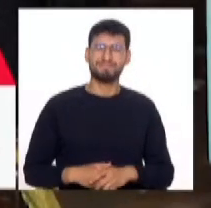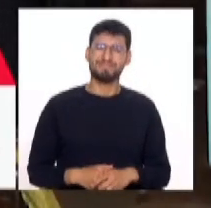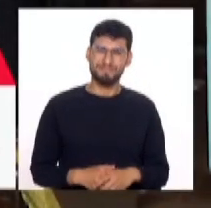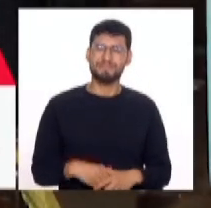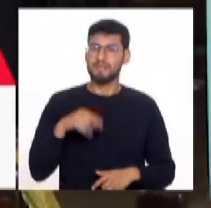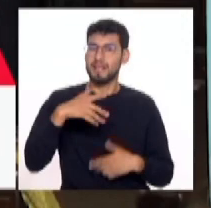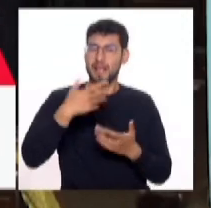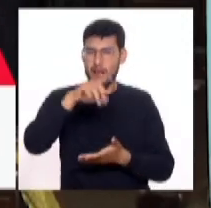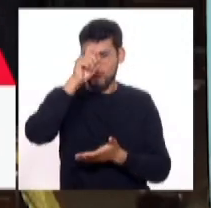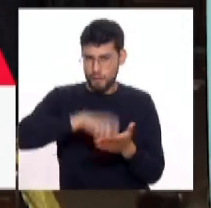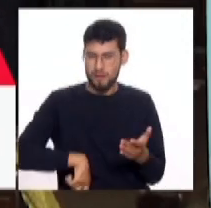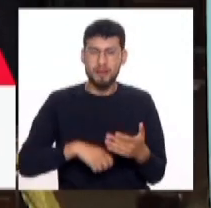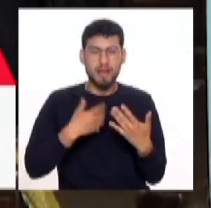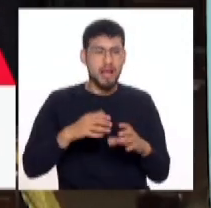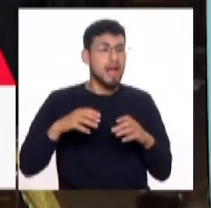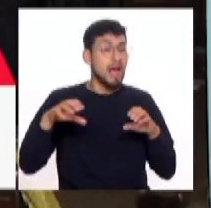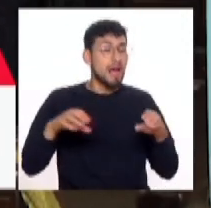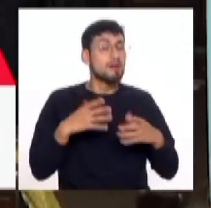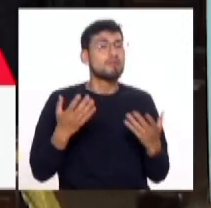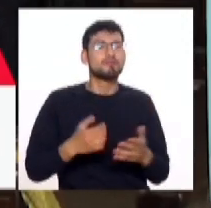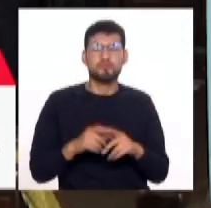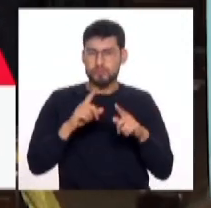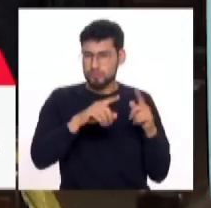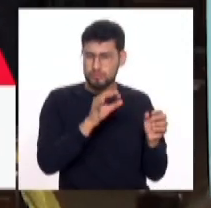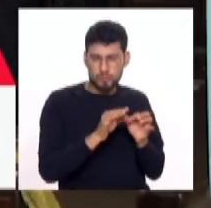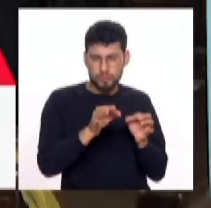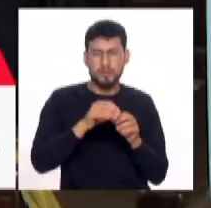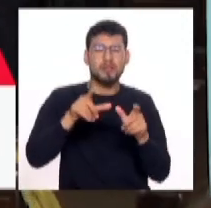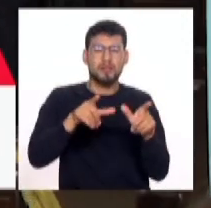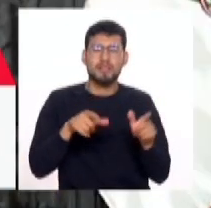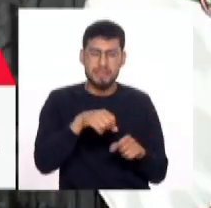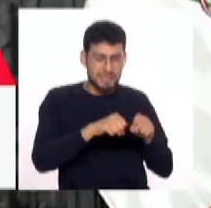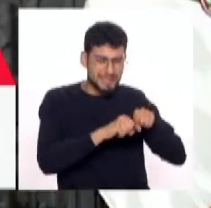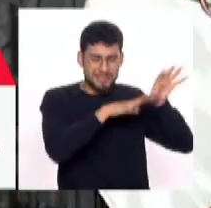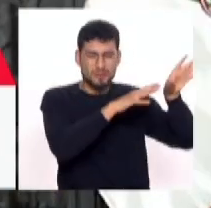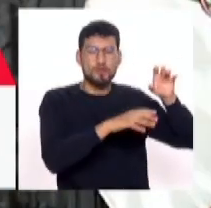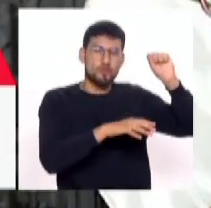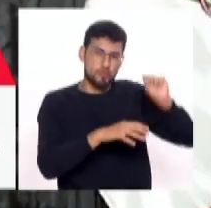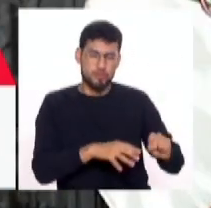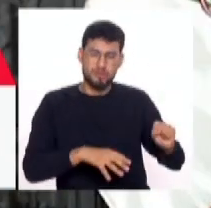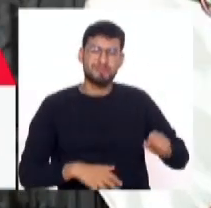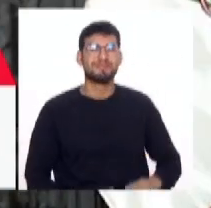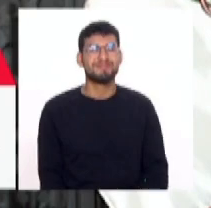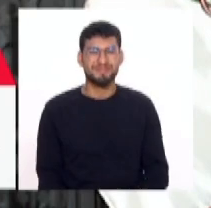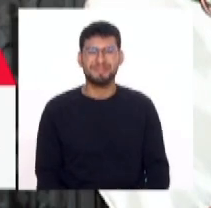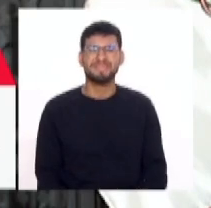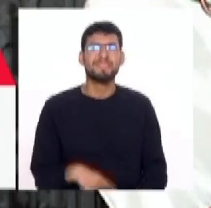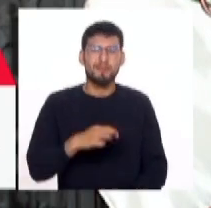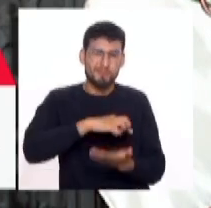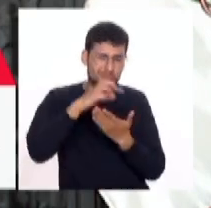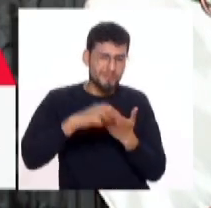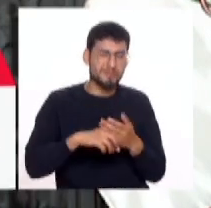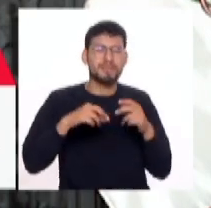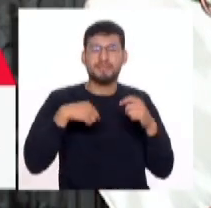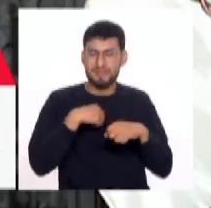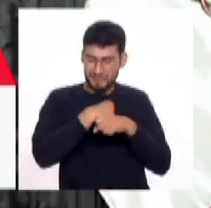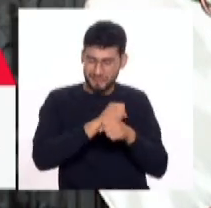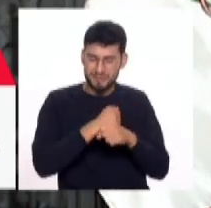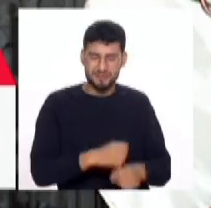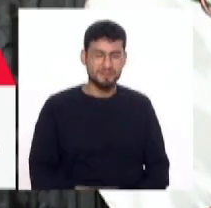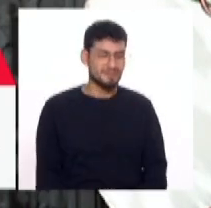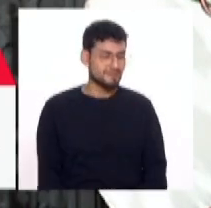los contratos que estamos manejando con las demás regiones también de la Sierra del Sur, ¿no? Que es parte del programa que estamos